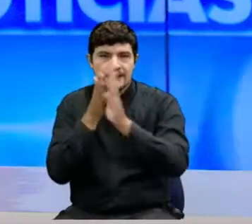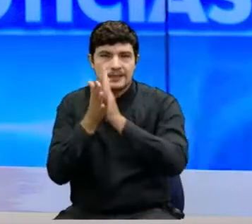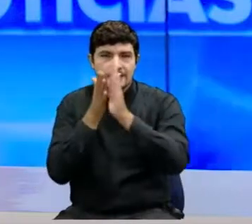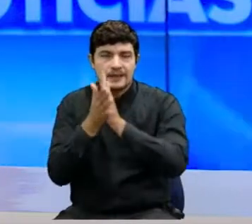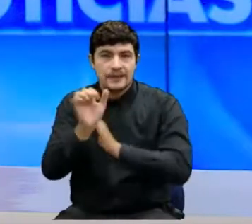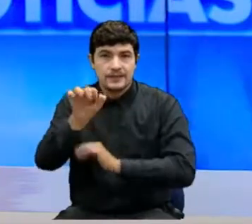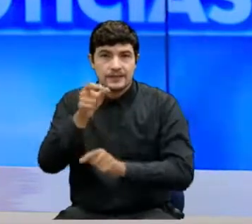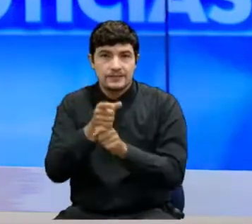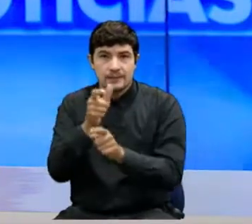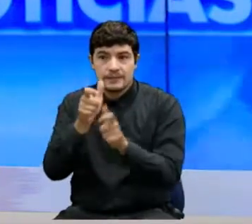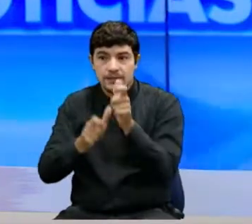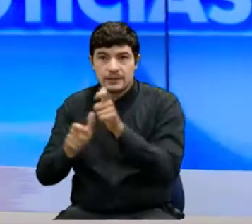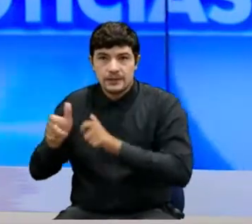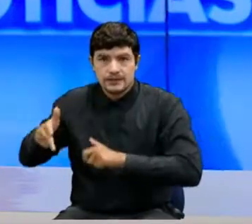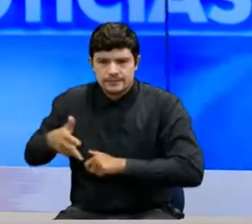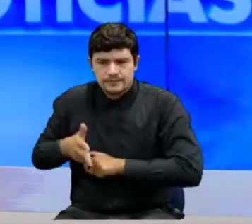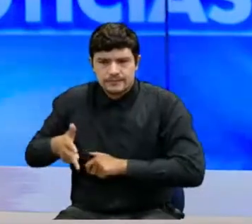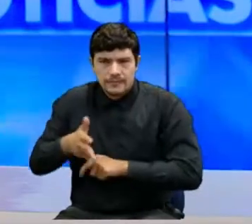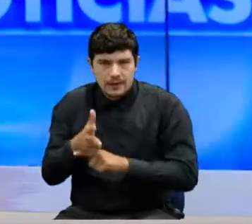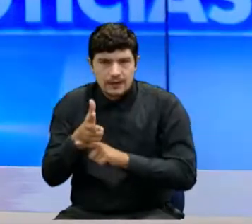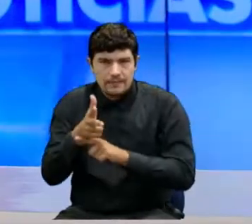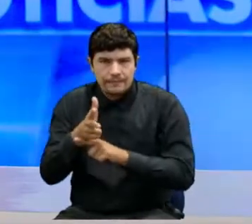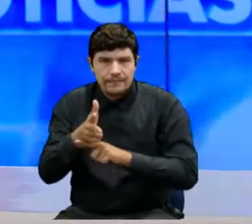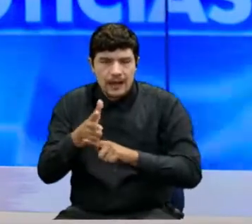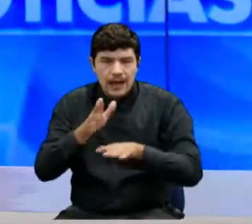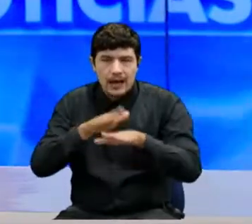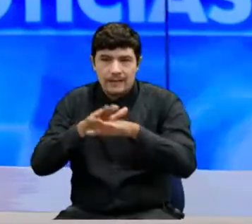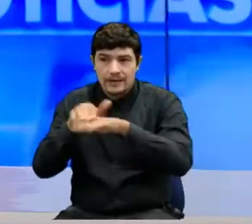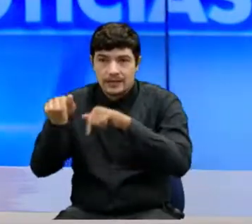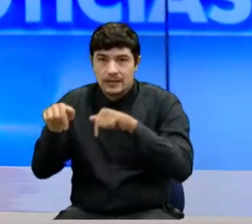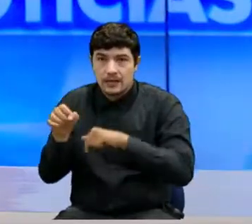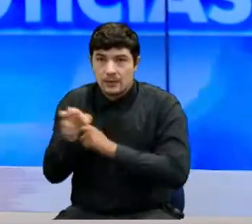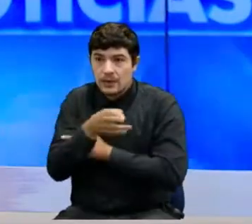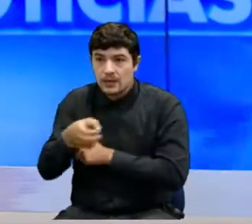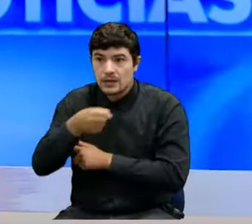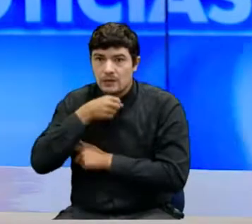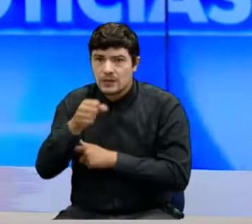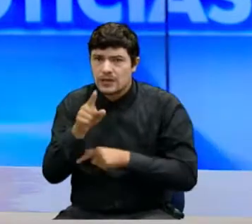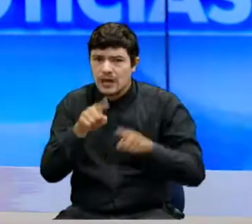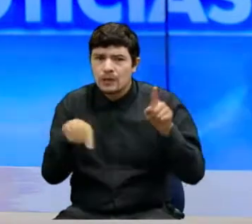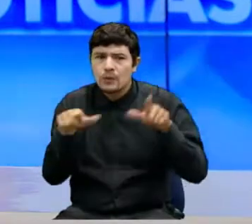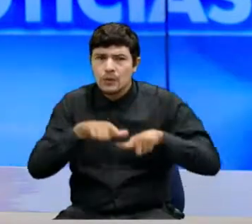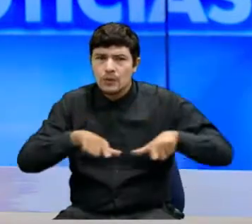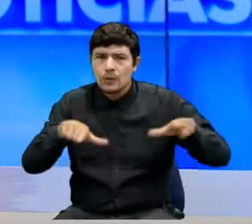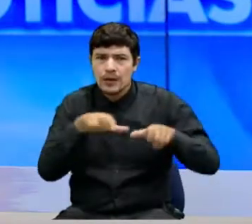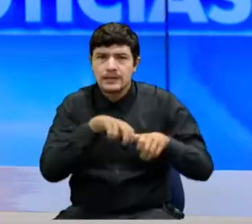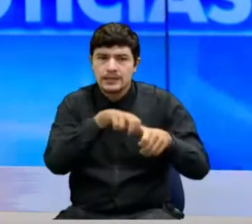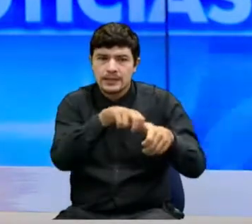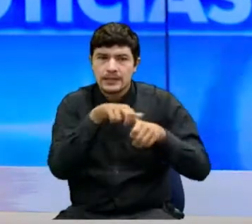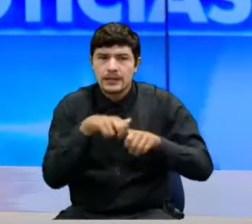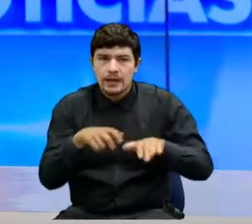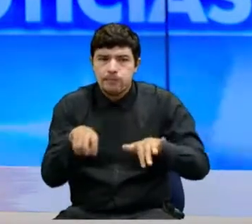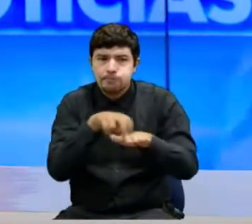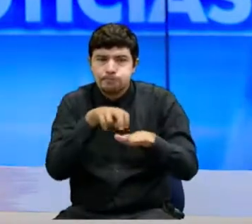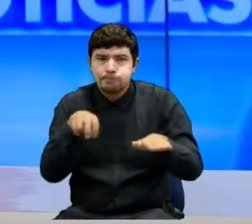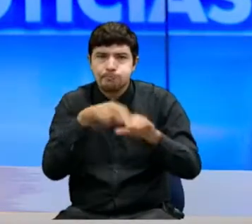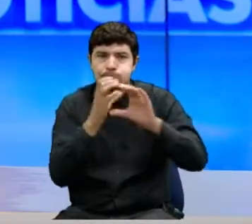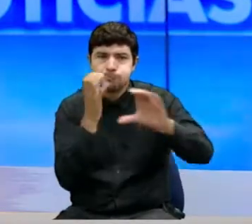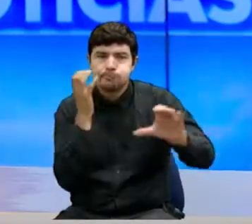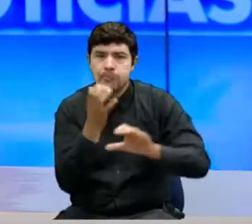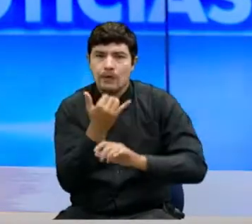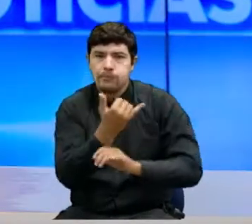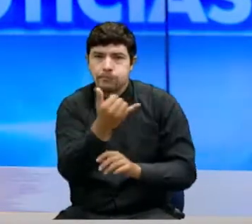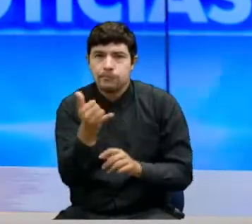los viajeros denunciaron ante Oriente Noticias el incumplimiento de medidas de bioseguridad en el transporte intermunicipal. Al parecer,